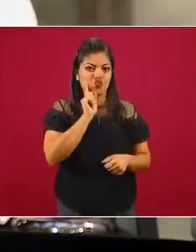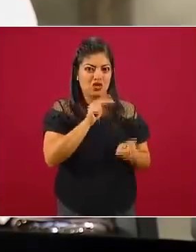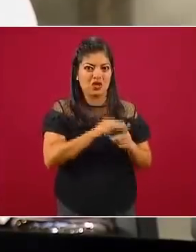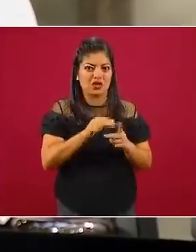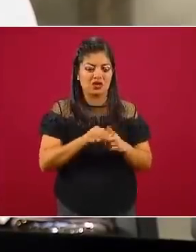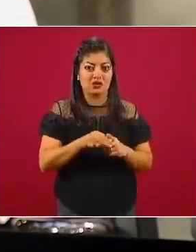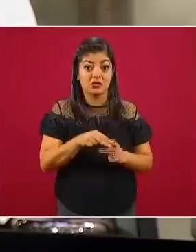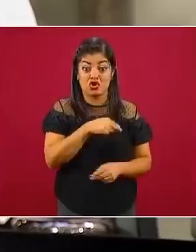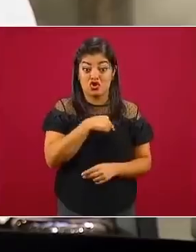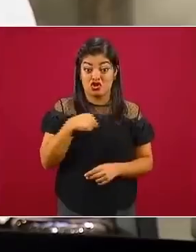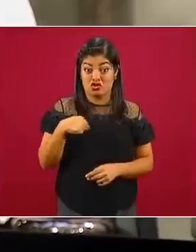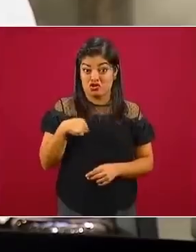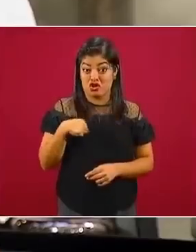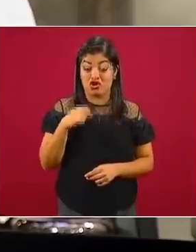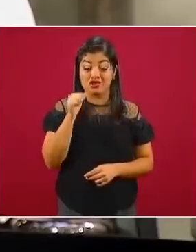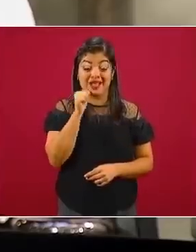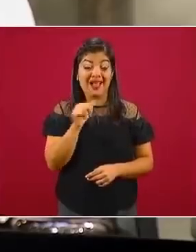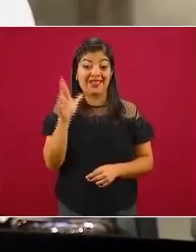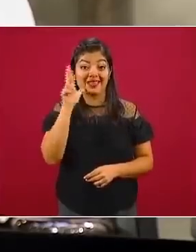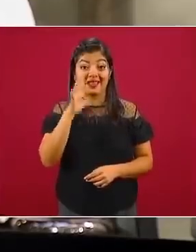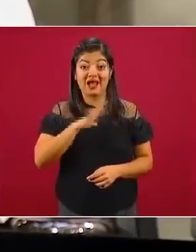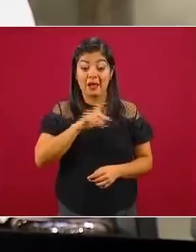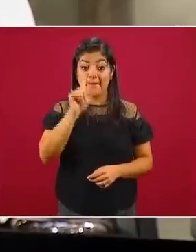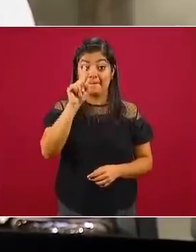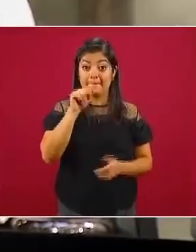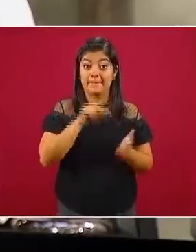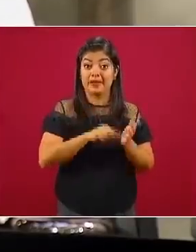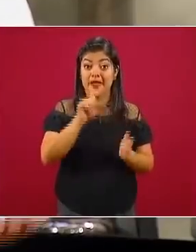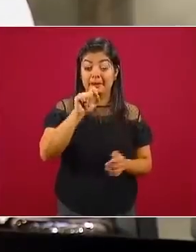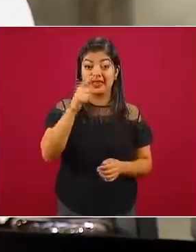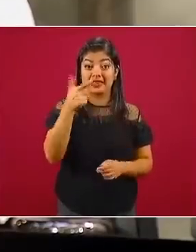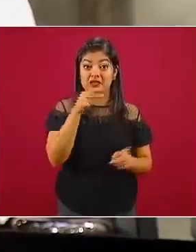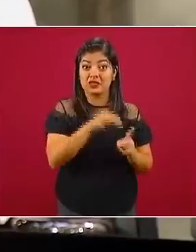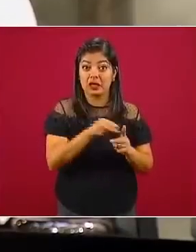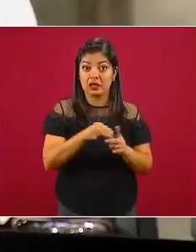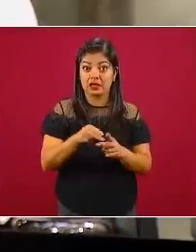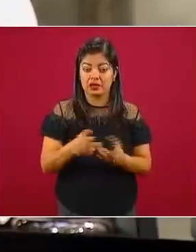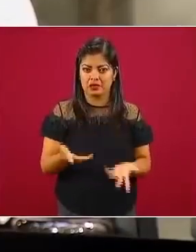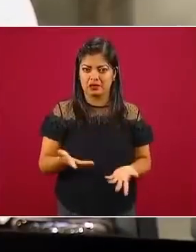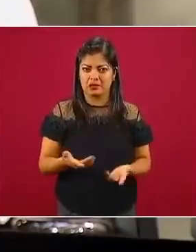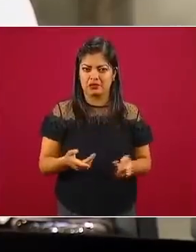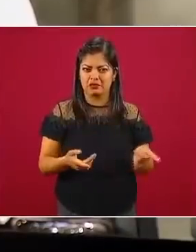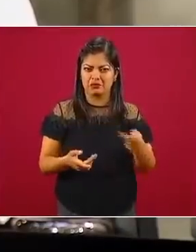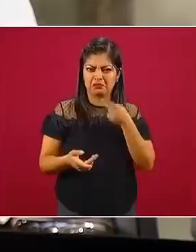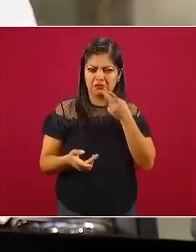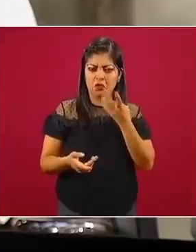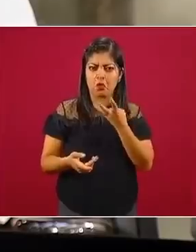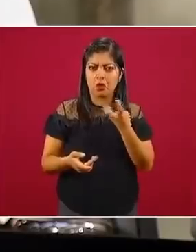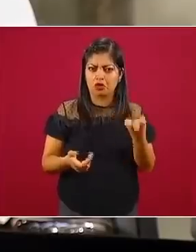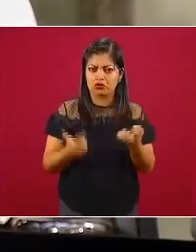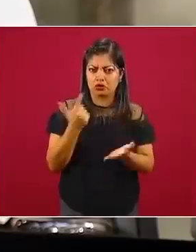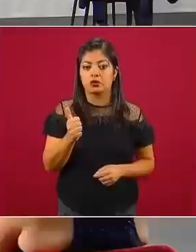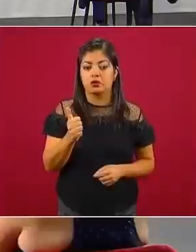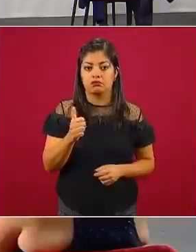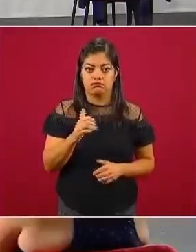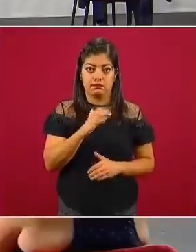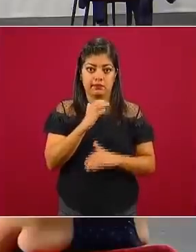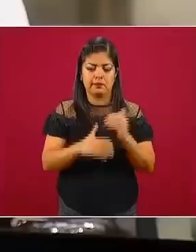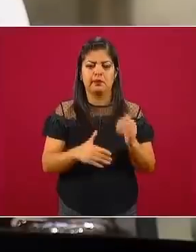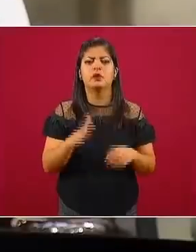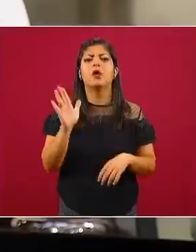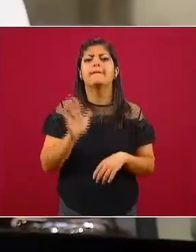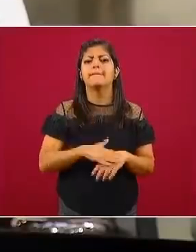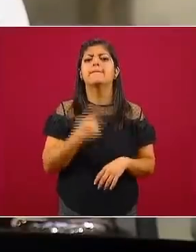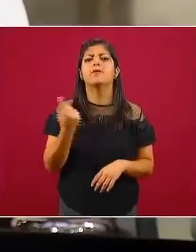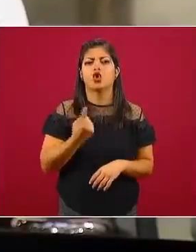hemos documentado hasta el día de antier 1025 feminicidios, Sí. un poco más de 400 homicidios dolosos de mujeres. ¿Por qué